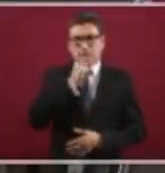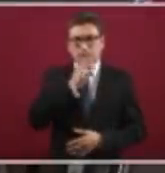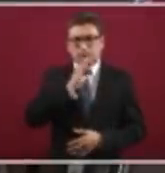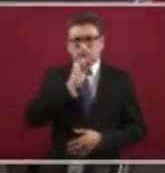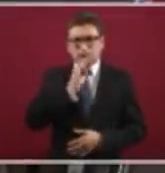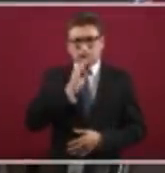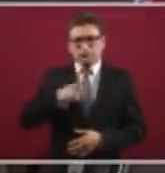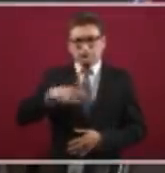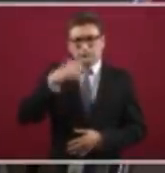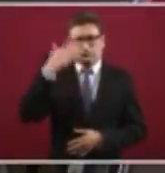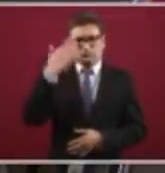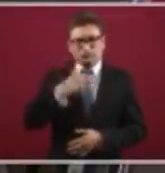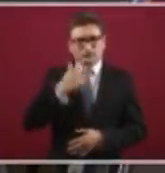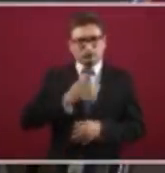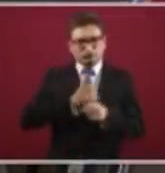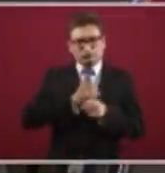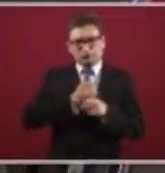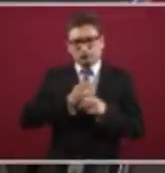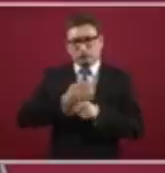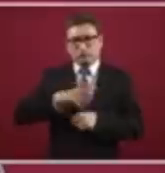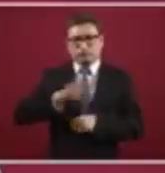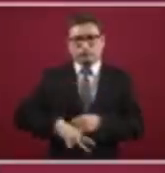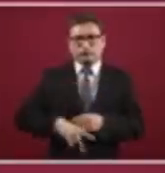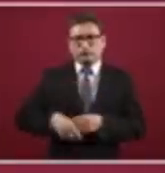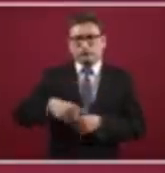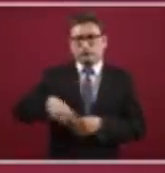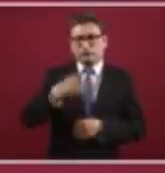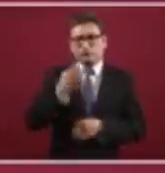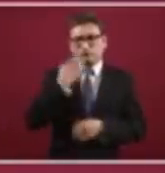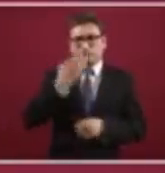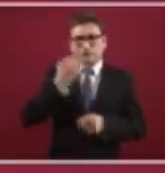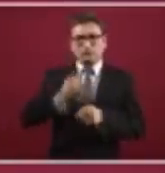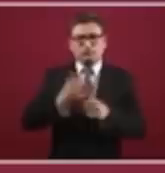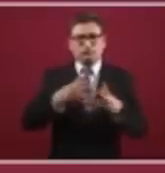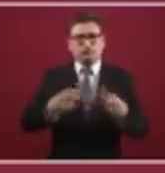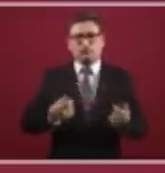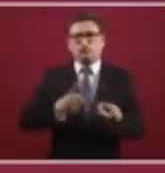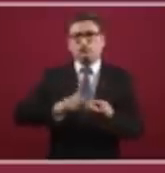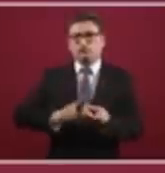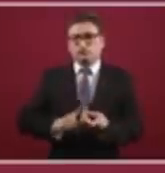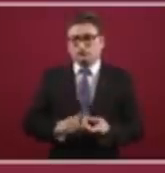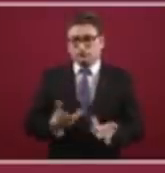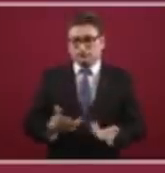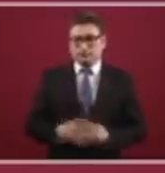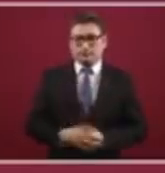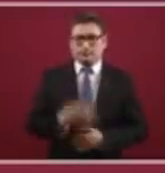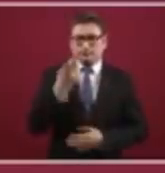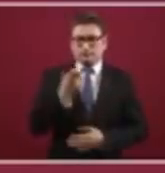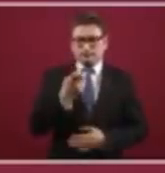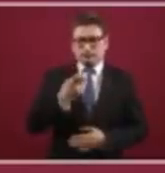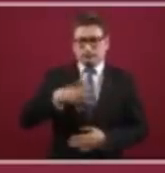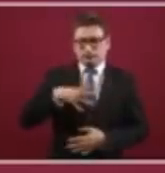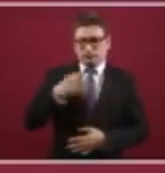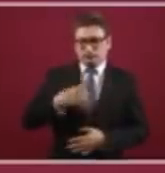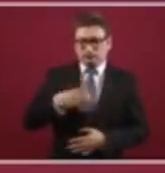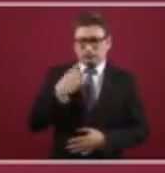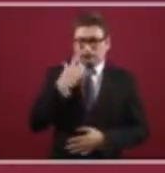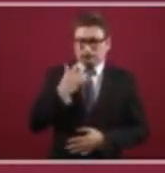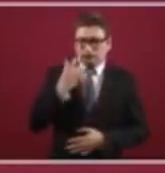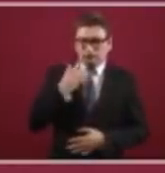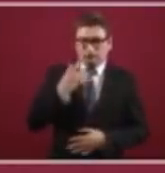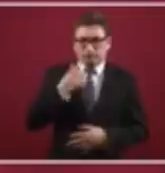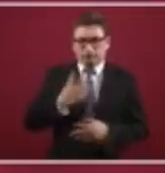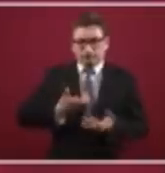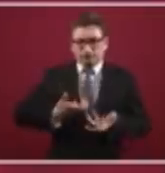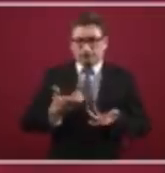conozcan la verdad y el paradero de los estudiantes desaparecidos este es un esfuerzo que representa un mecanismo extraordinario